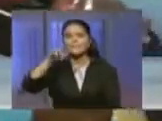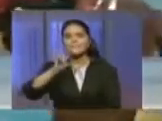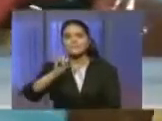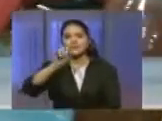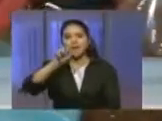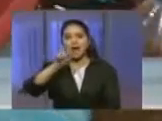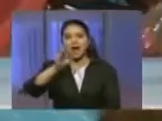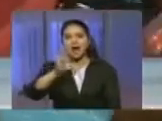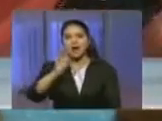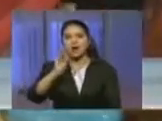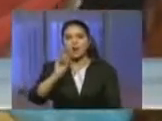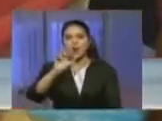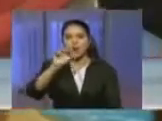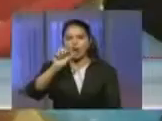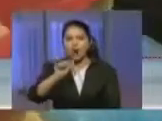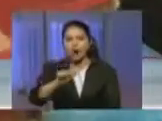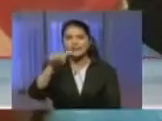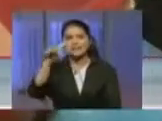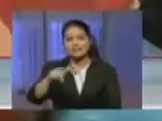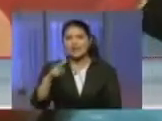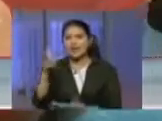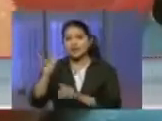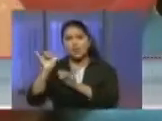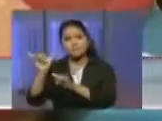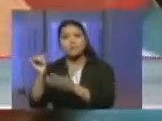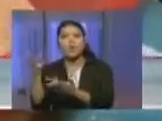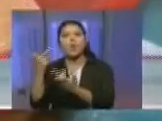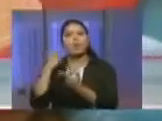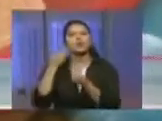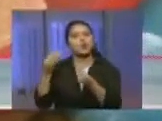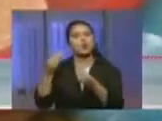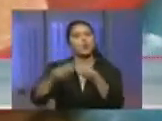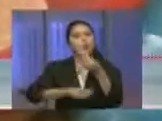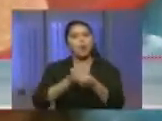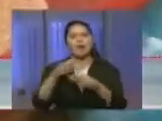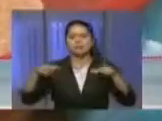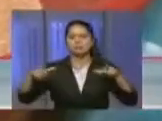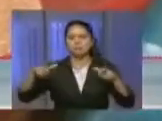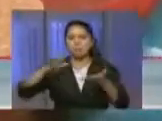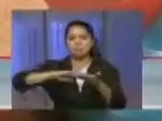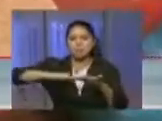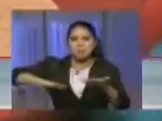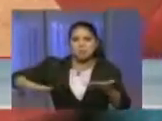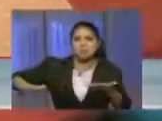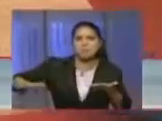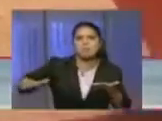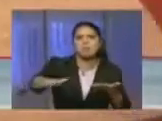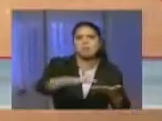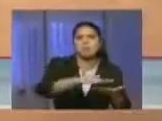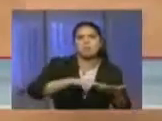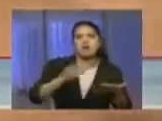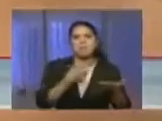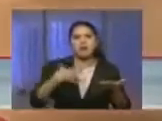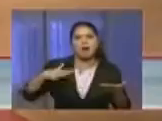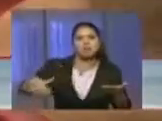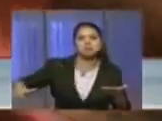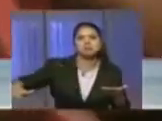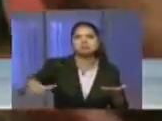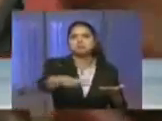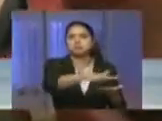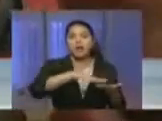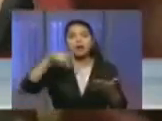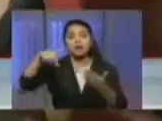cachama y que quién más que ellos nos diga cómo elaboran su mañoco Cómo elaboran su cave y que estos proyectos su productivos